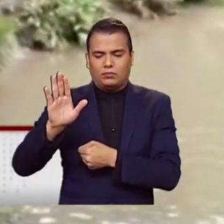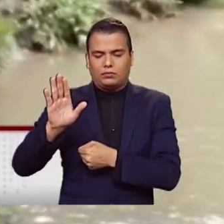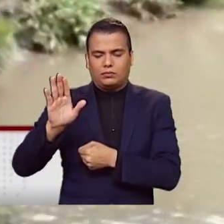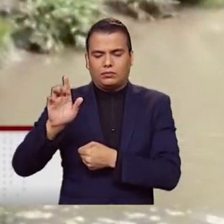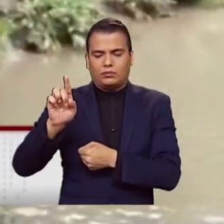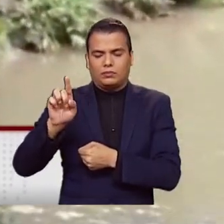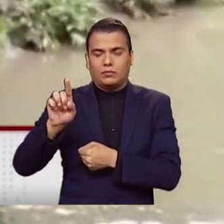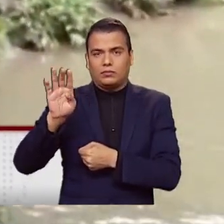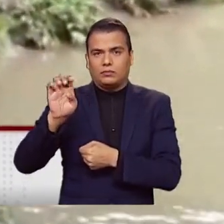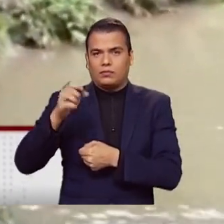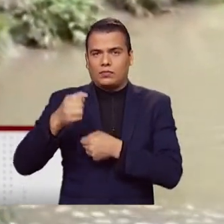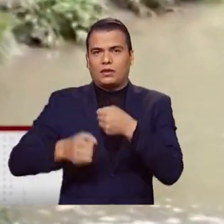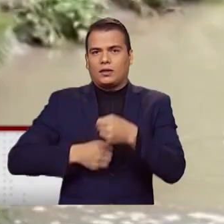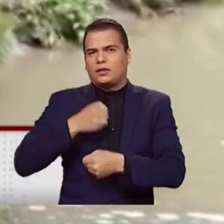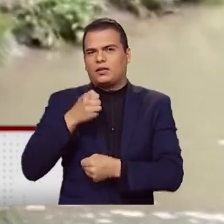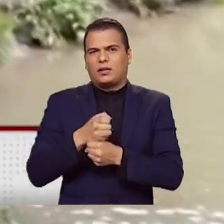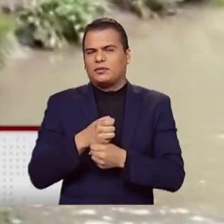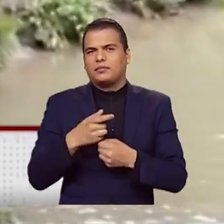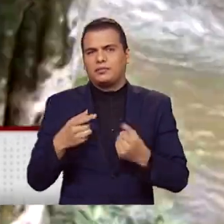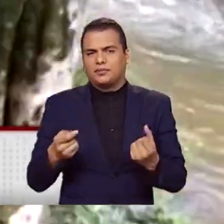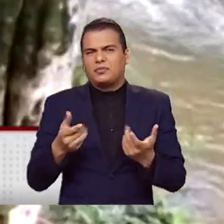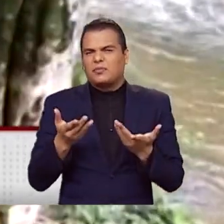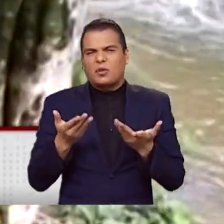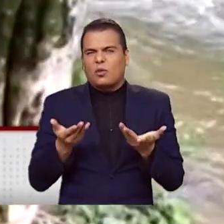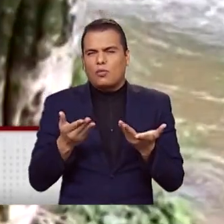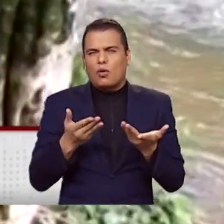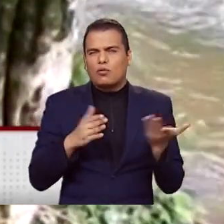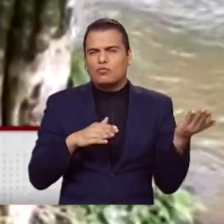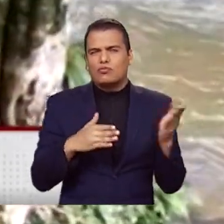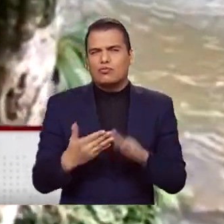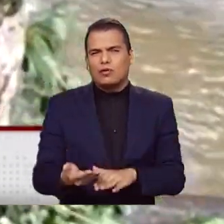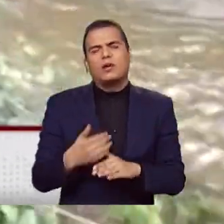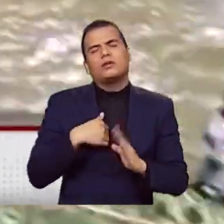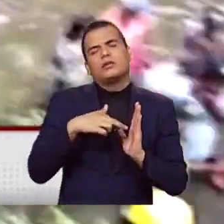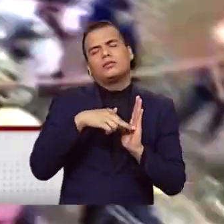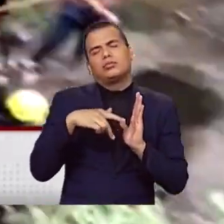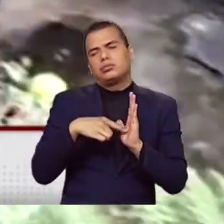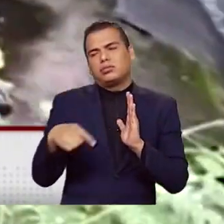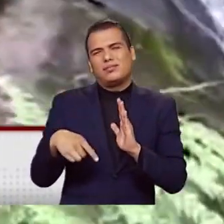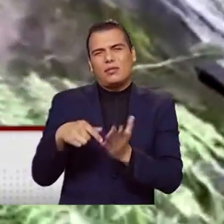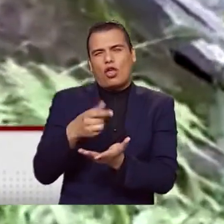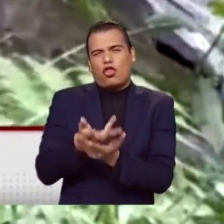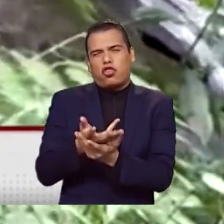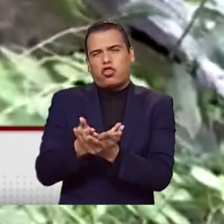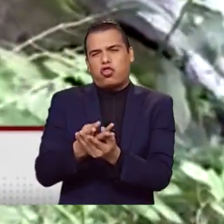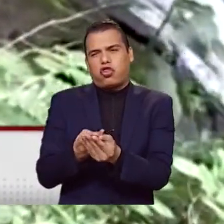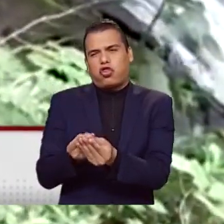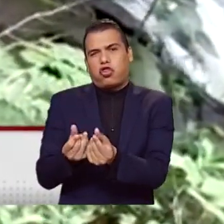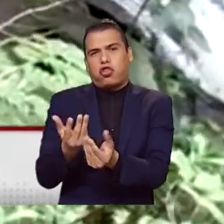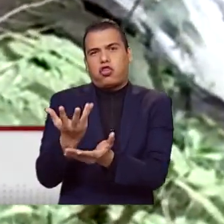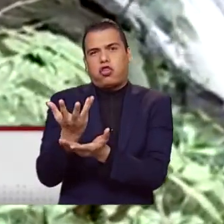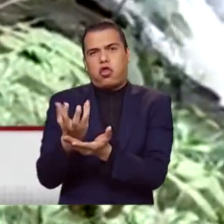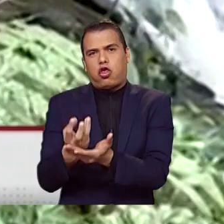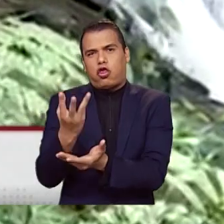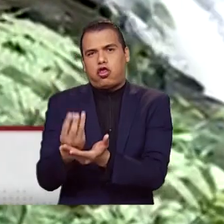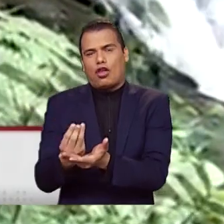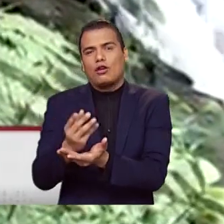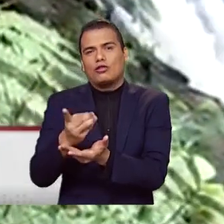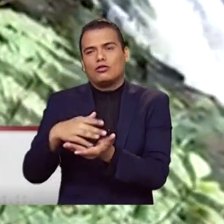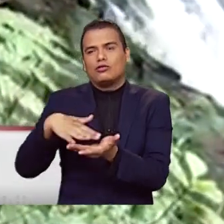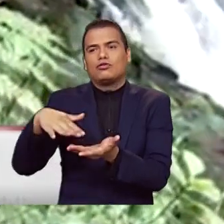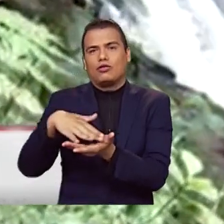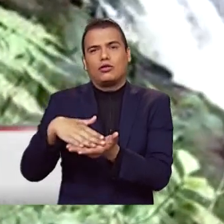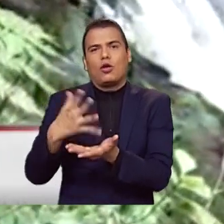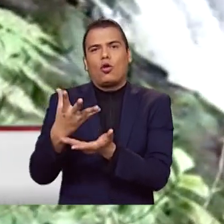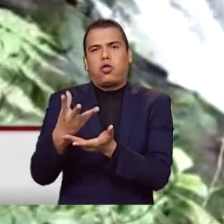fueron absorbidos por una zona fangosa. Un tercero, un menor de edad, llamó a las unidades de socorro.